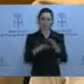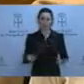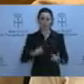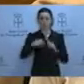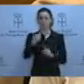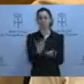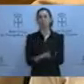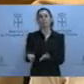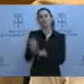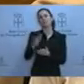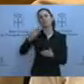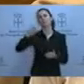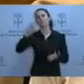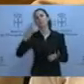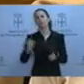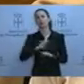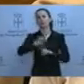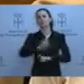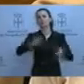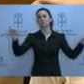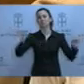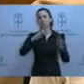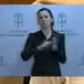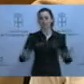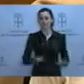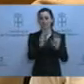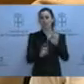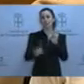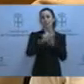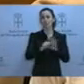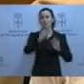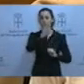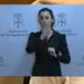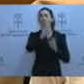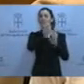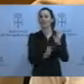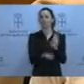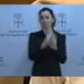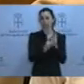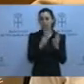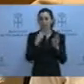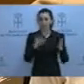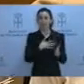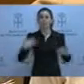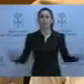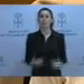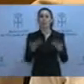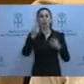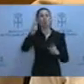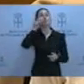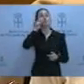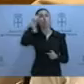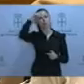plasma en el BOPA 2006, donde ya se crea la fundación, y en el artículo 5 de los estatutos dice que promover, incentivar y promocionar las actividades turísticas y